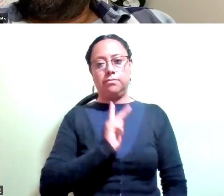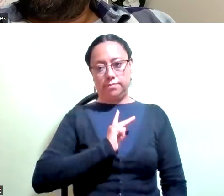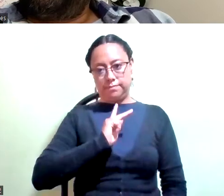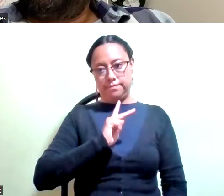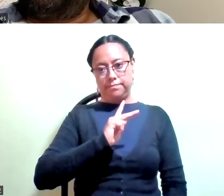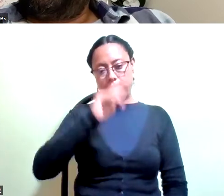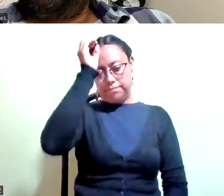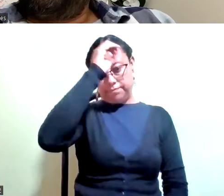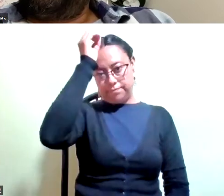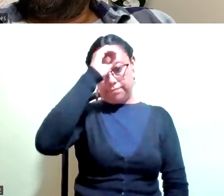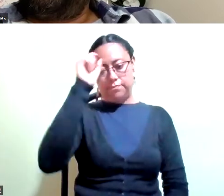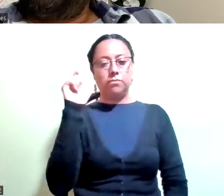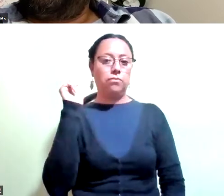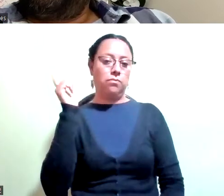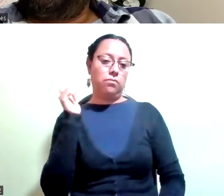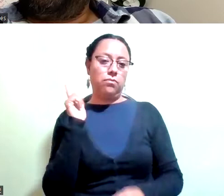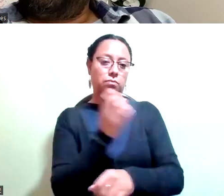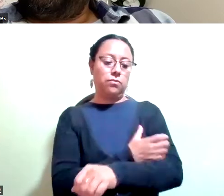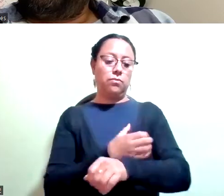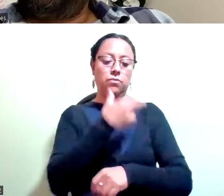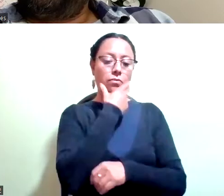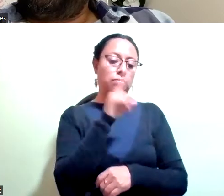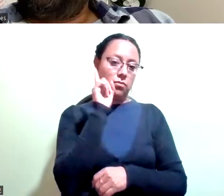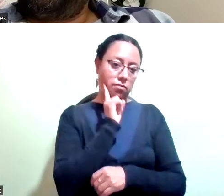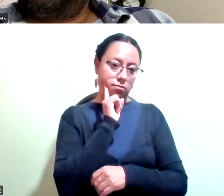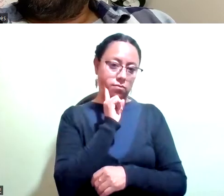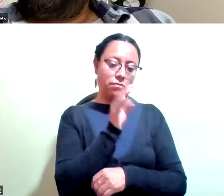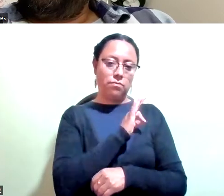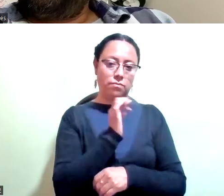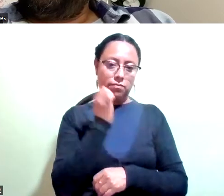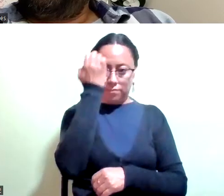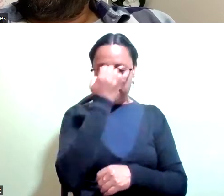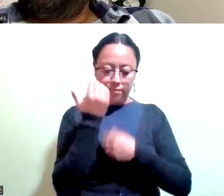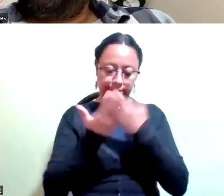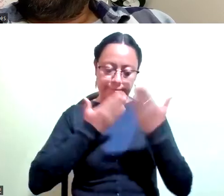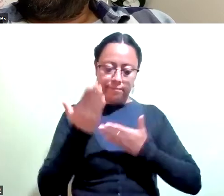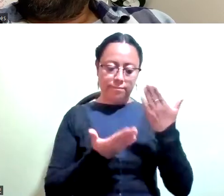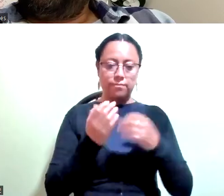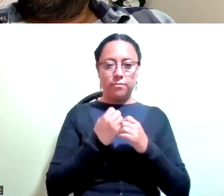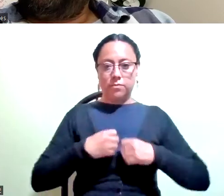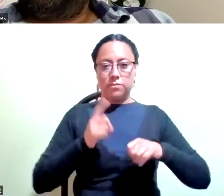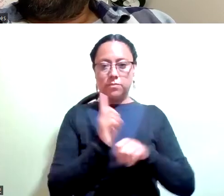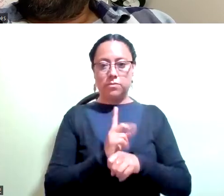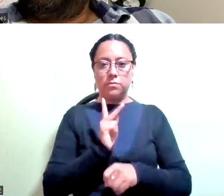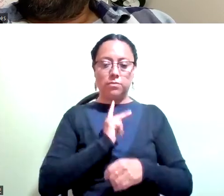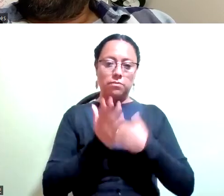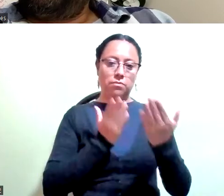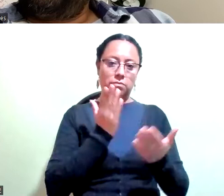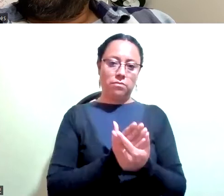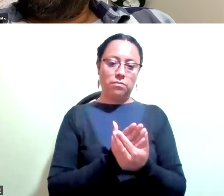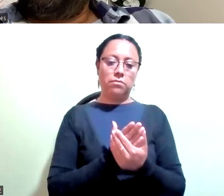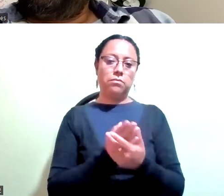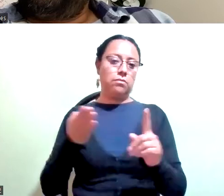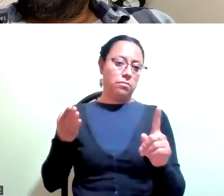y ojalá pudieran compañeros analizar y de nueva cuenta valorar la posibilidad, y mi propuesta concreta es retirar este dictamen